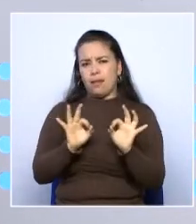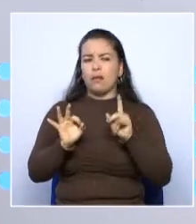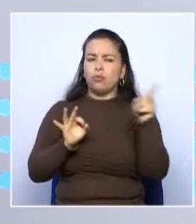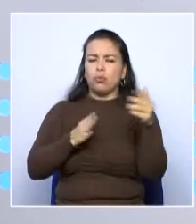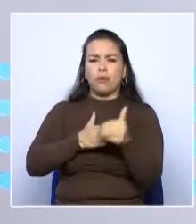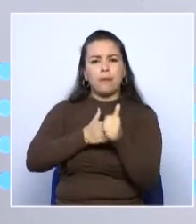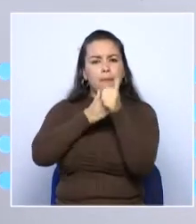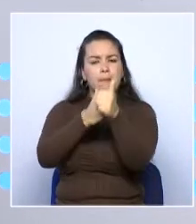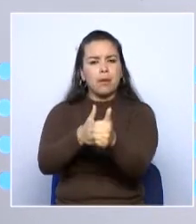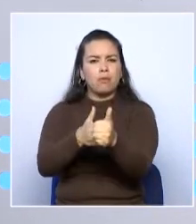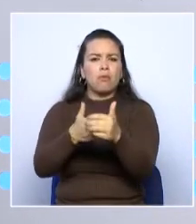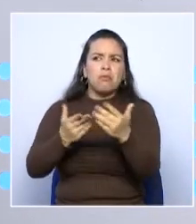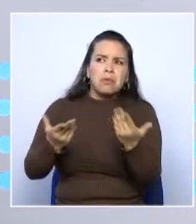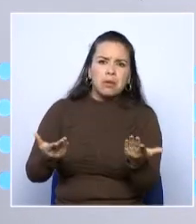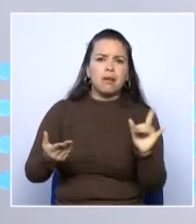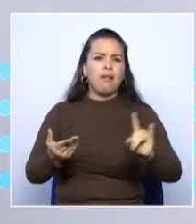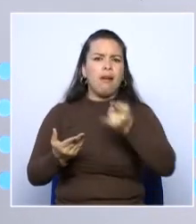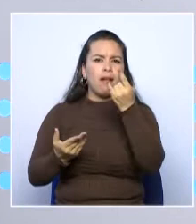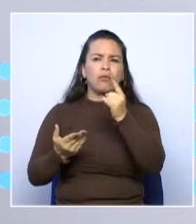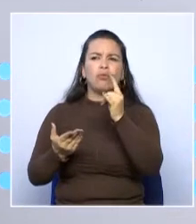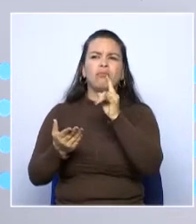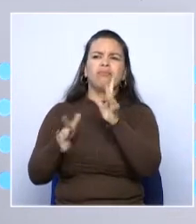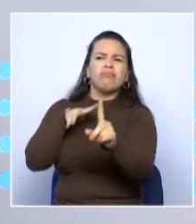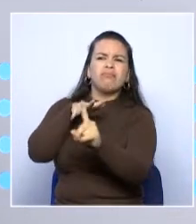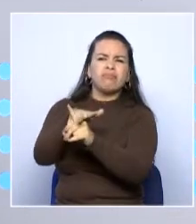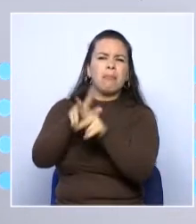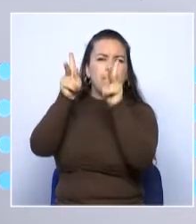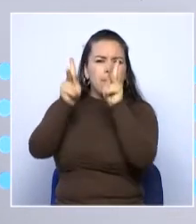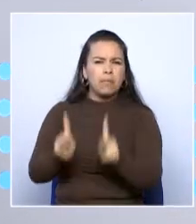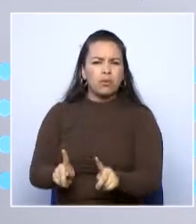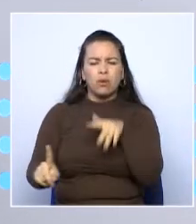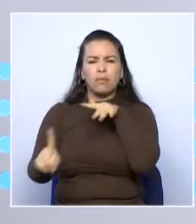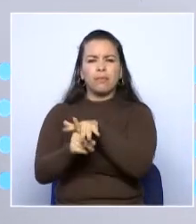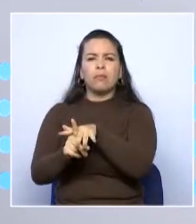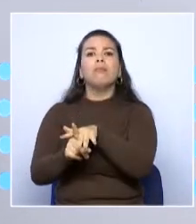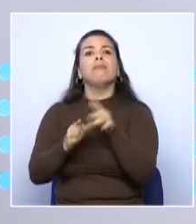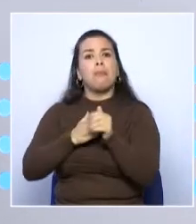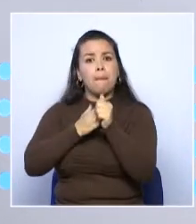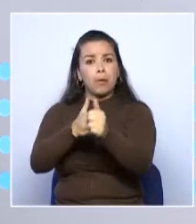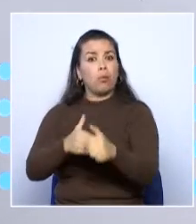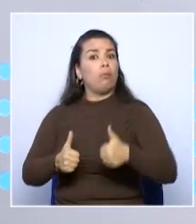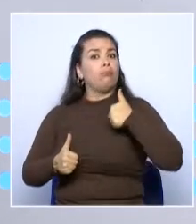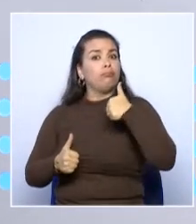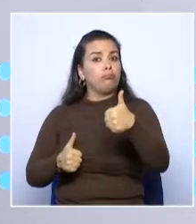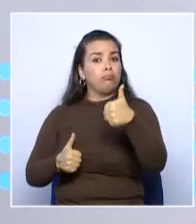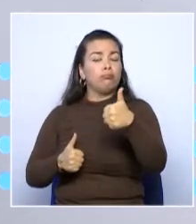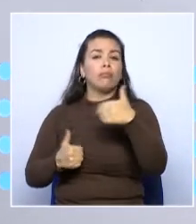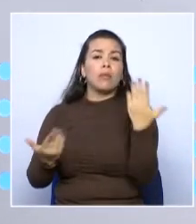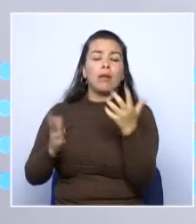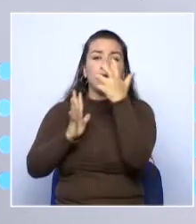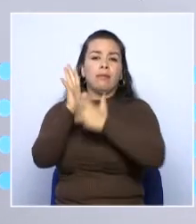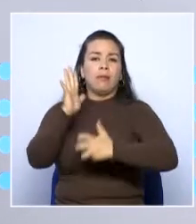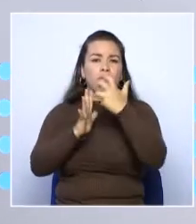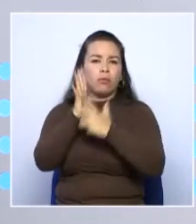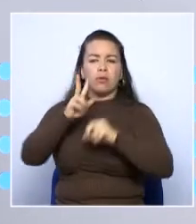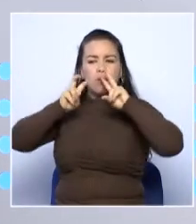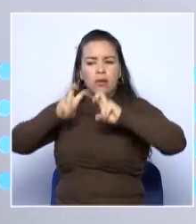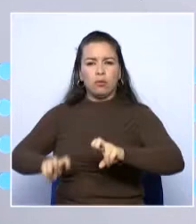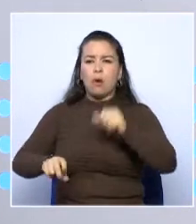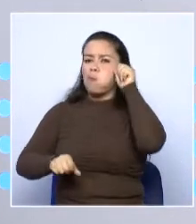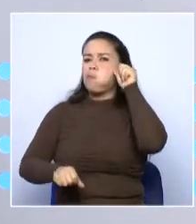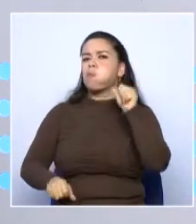tenga, entre comillas, secuelas para la persona, es un método ideal en el caso diagnóstico y estudio del